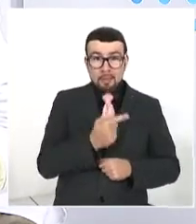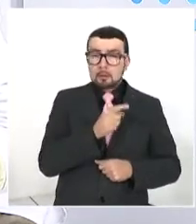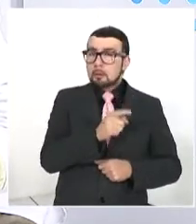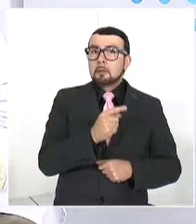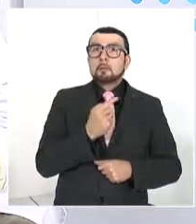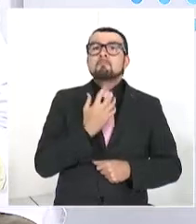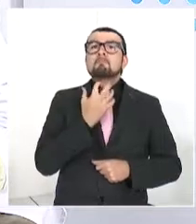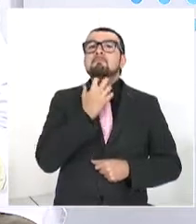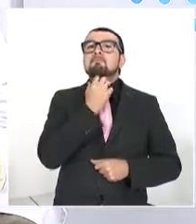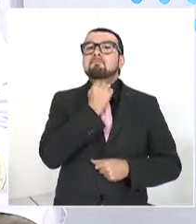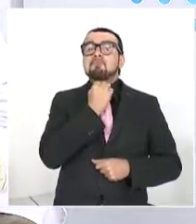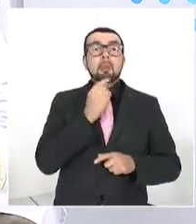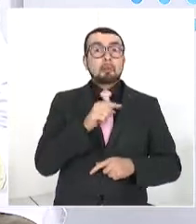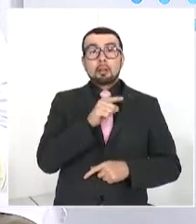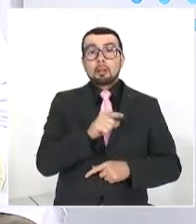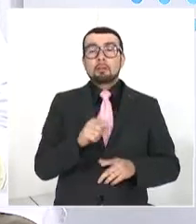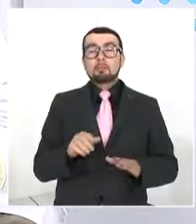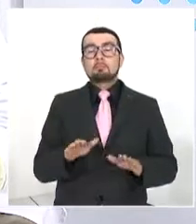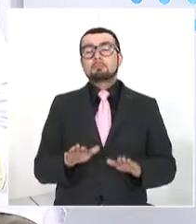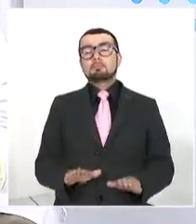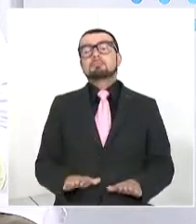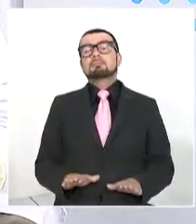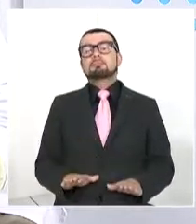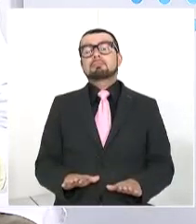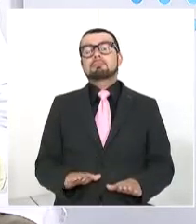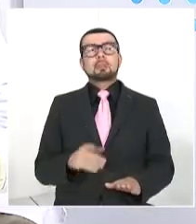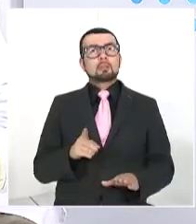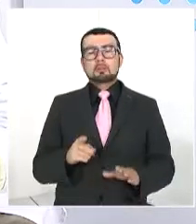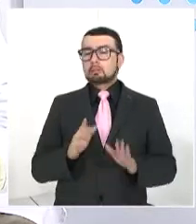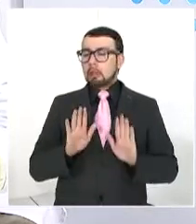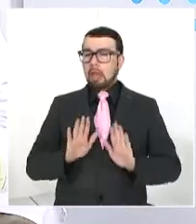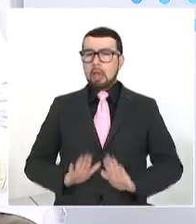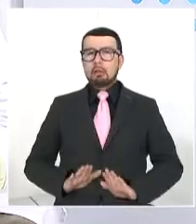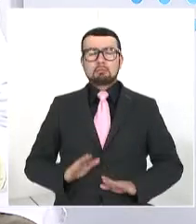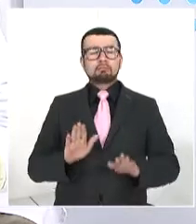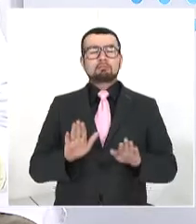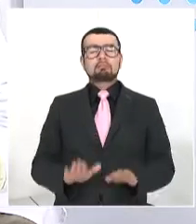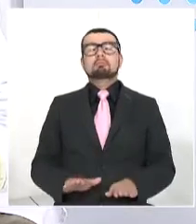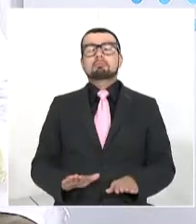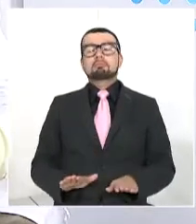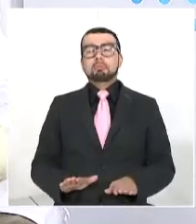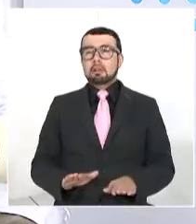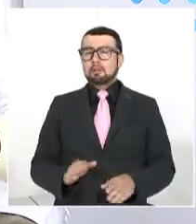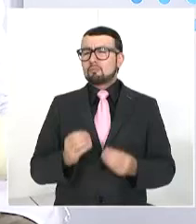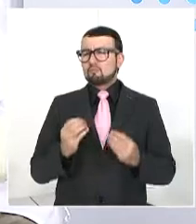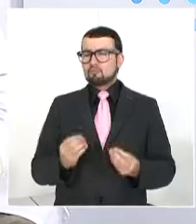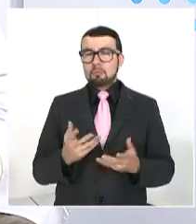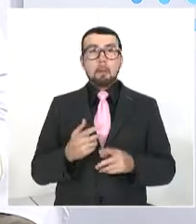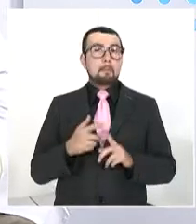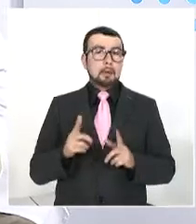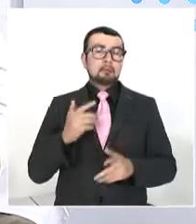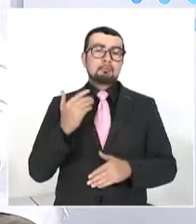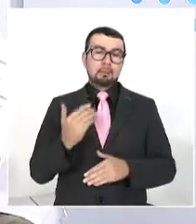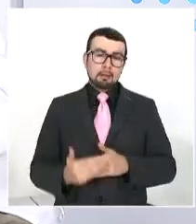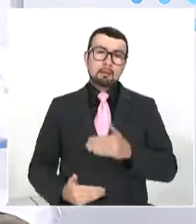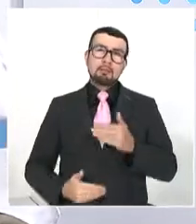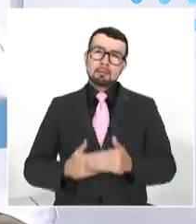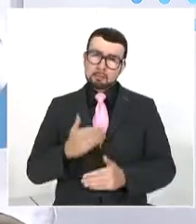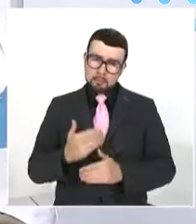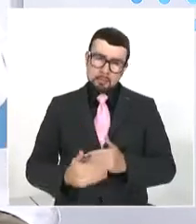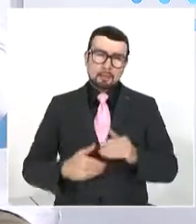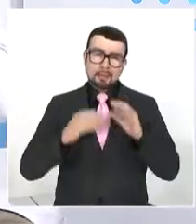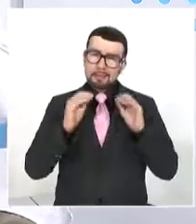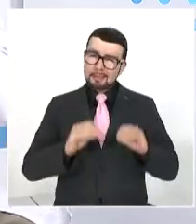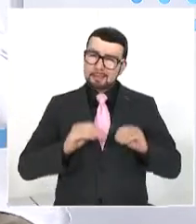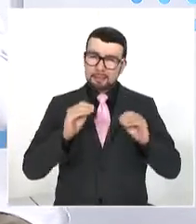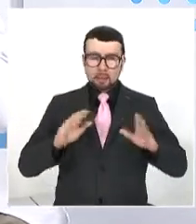y estuvo en coma y estuvo muy paralizado. Y se ha ido en un proceso de